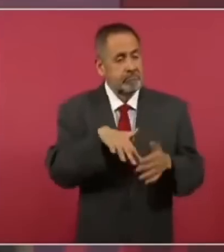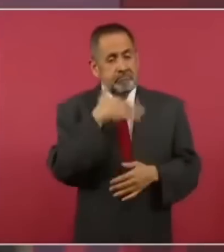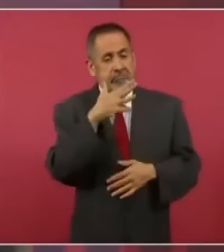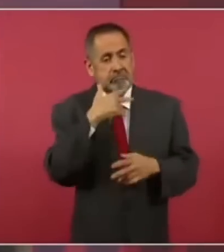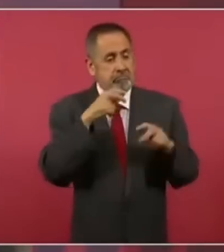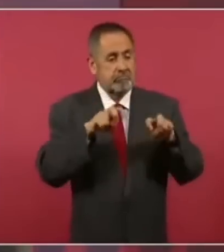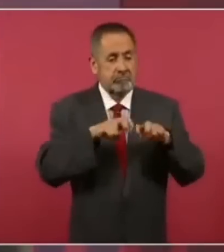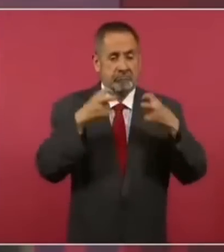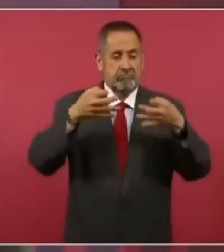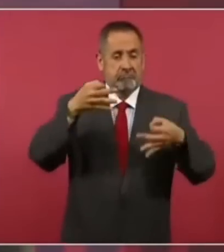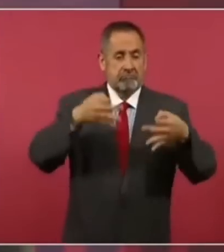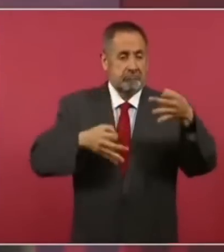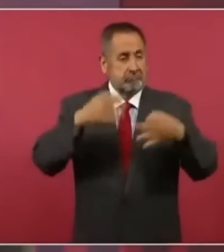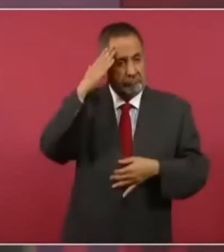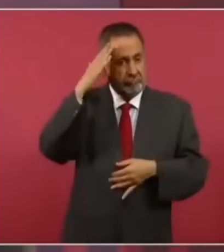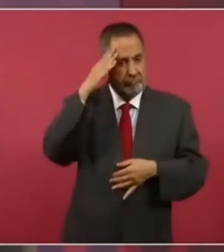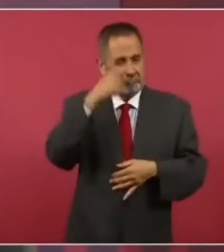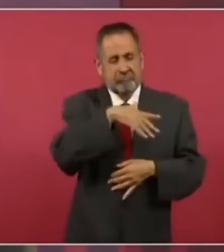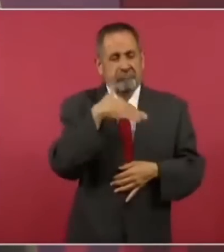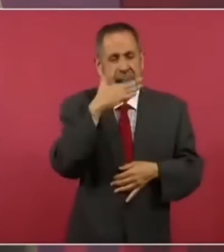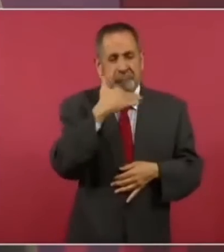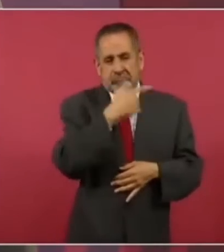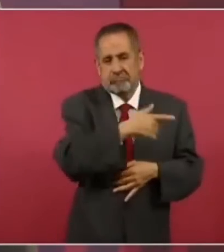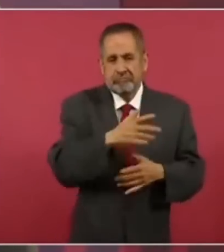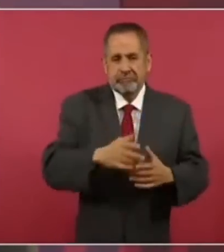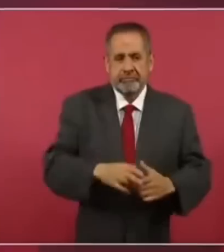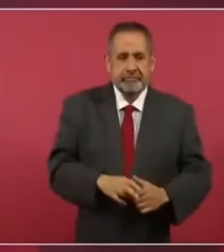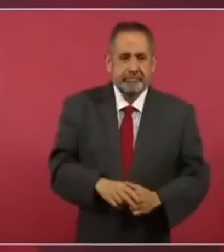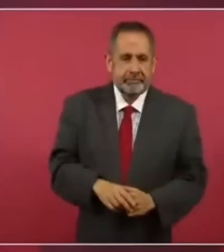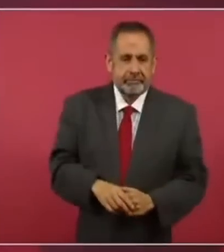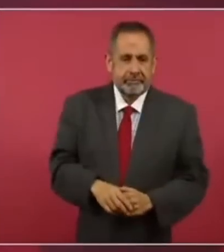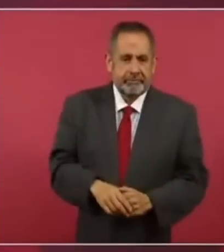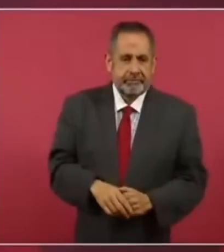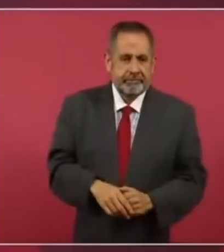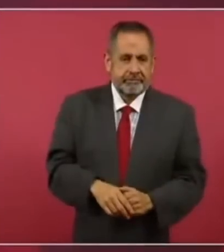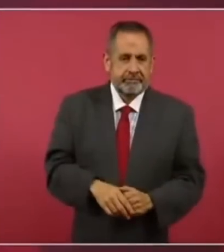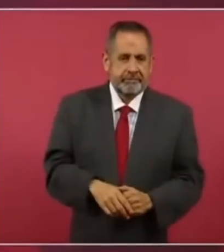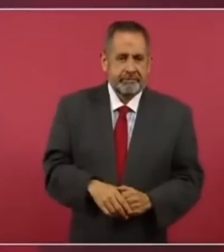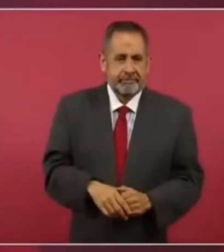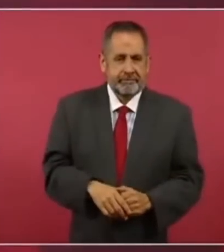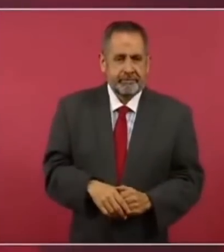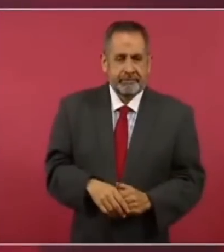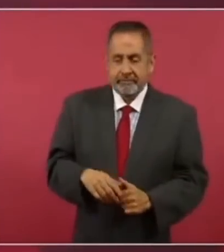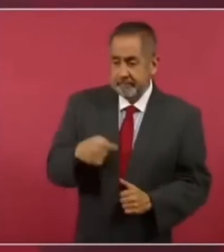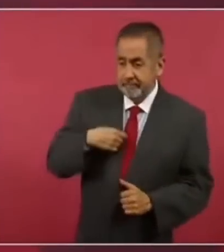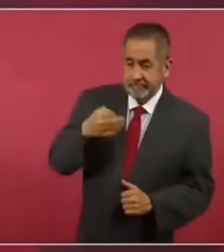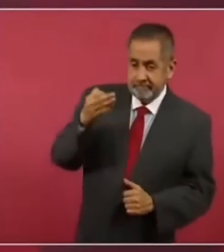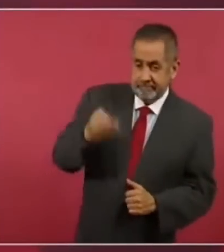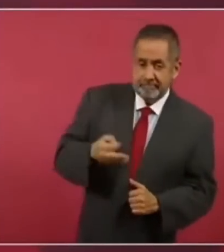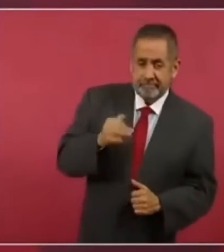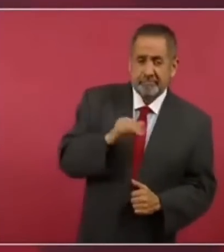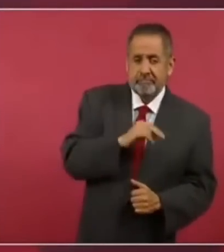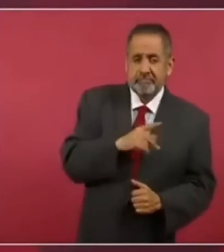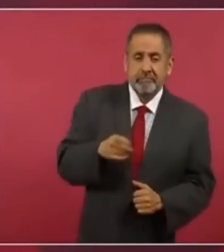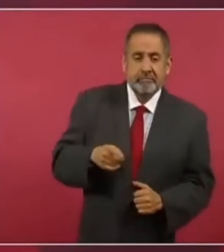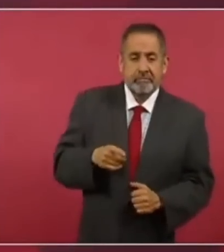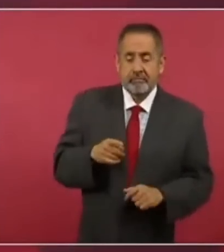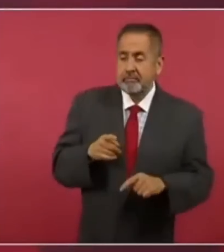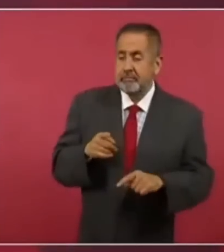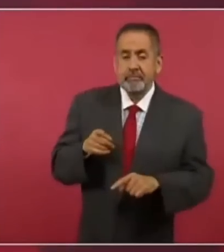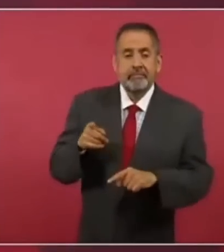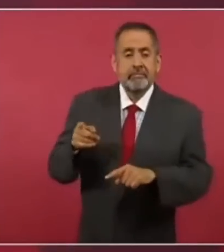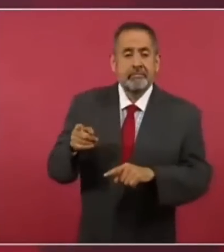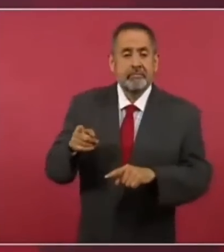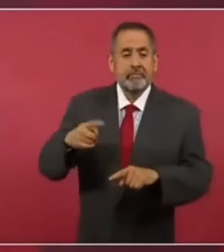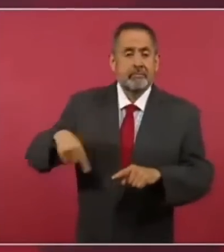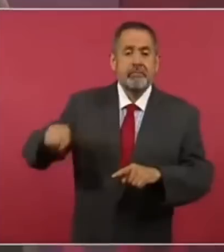de la Corte acepten de que pueden legislar